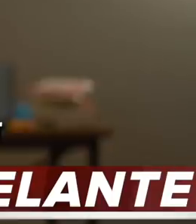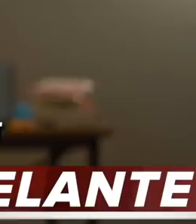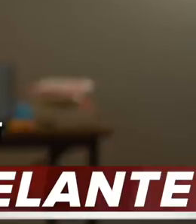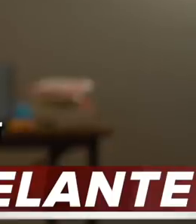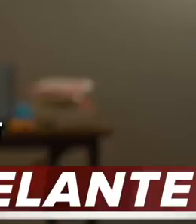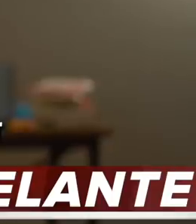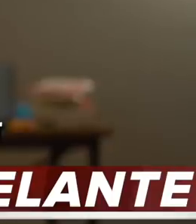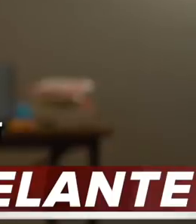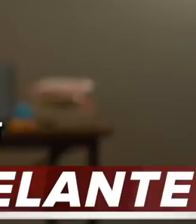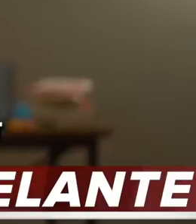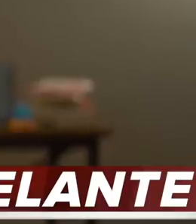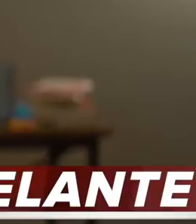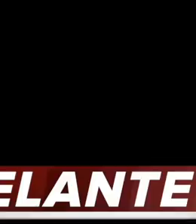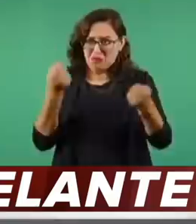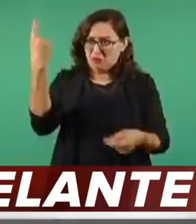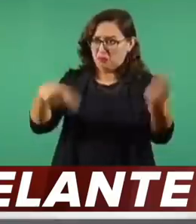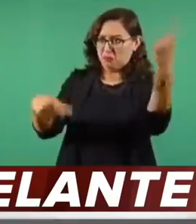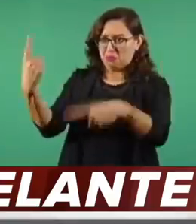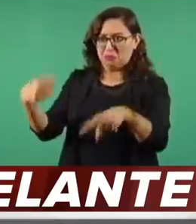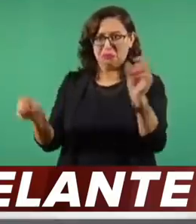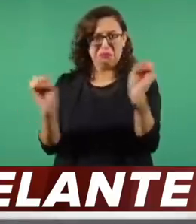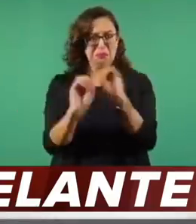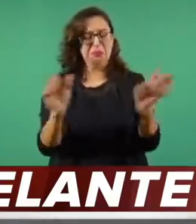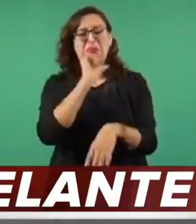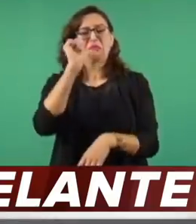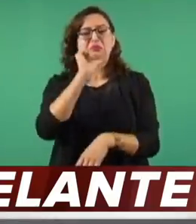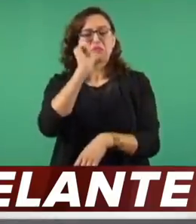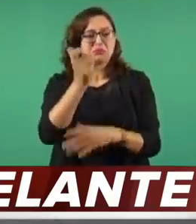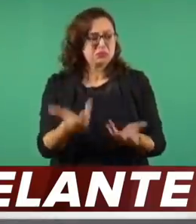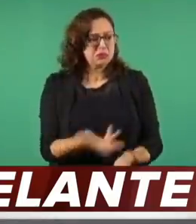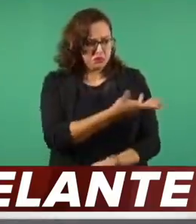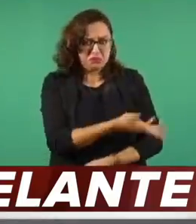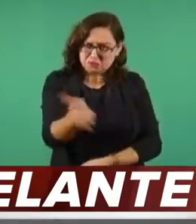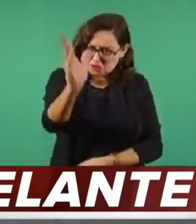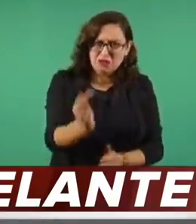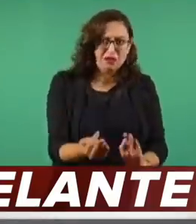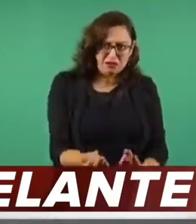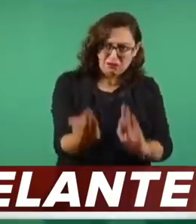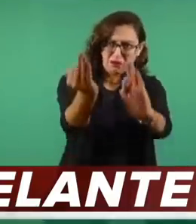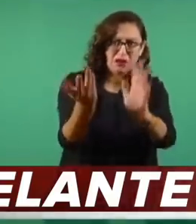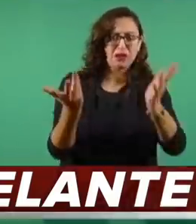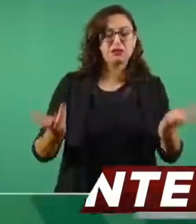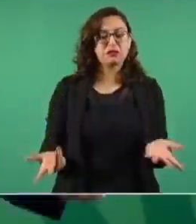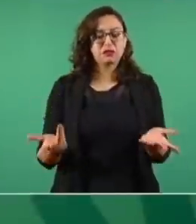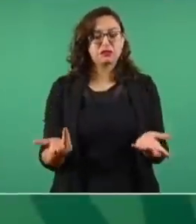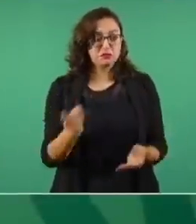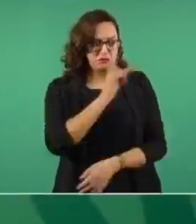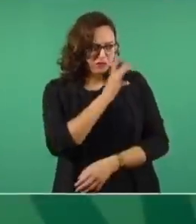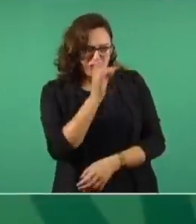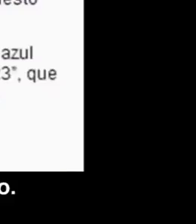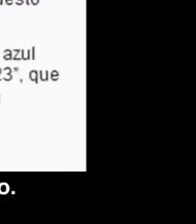López Obrador me quiere meter a la cárcel. Sí, que se presente, que dé la cara, el que nada debe, nada